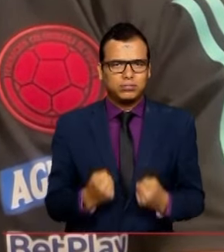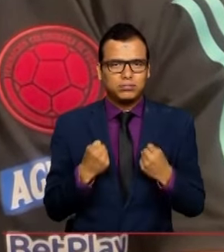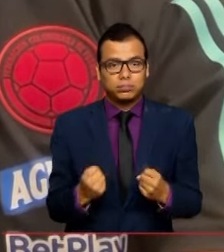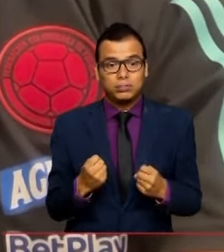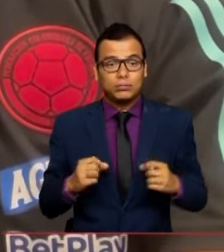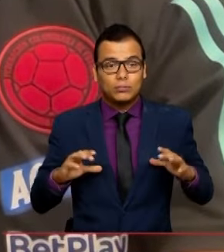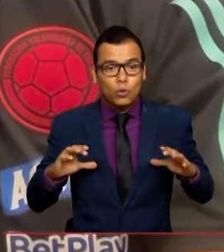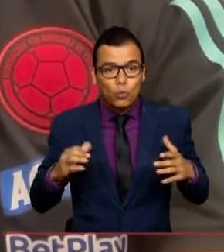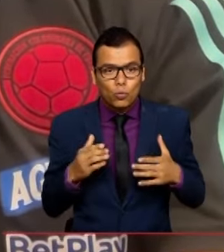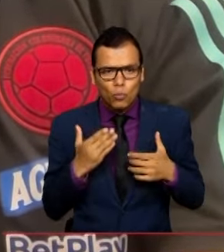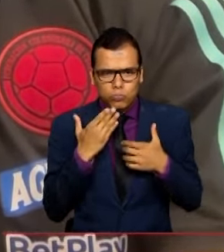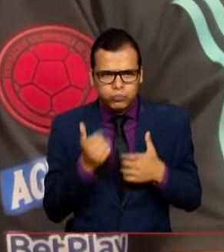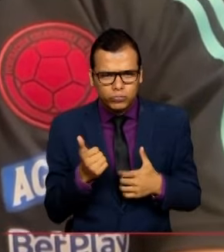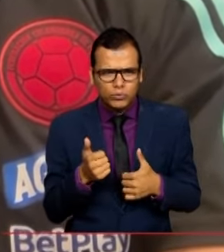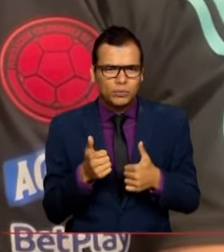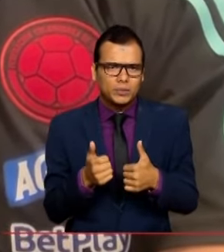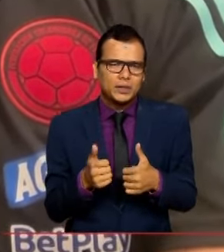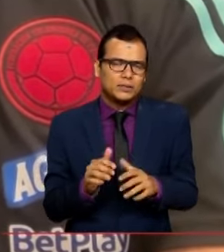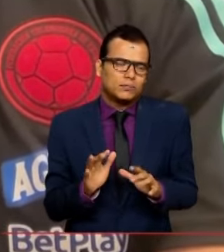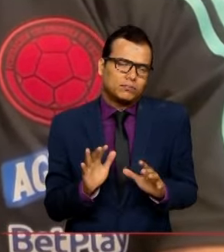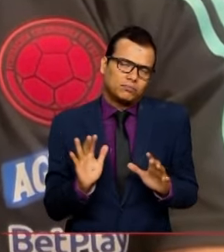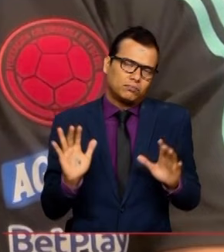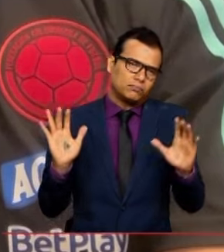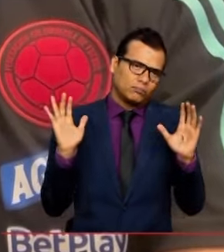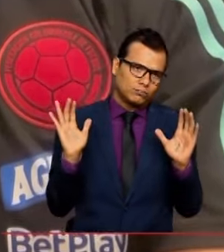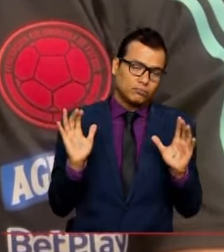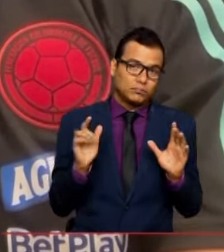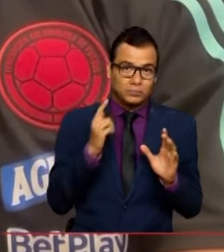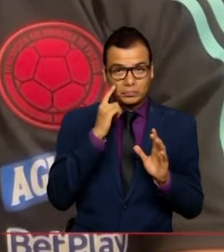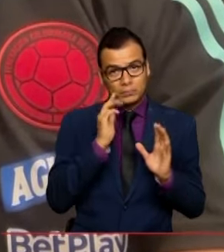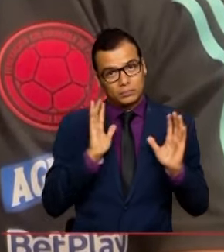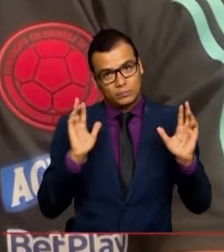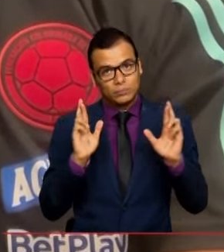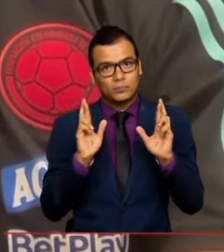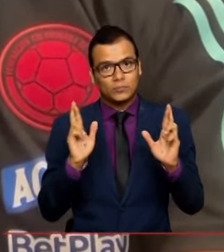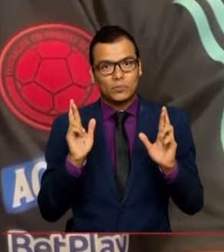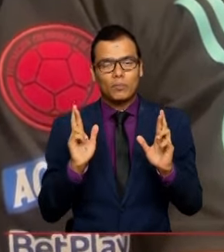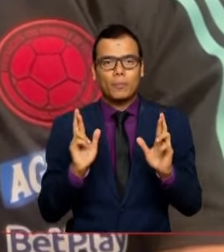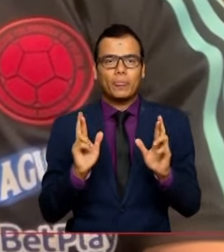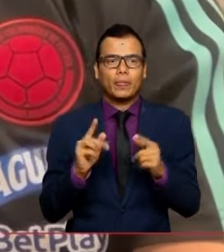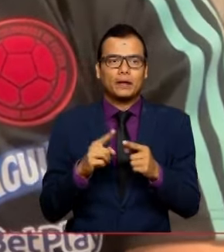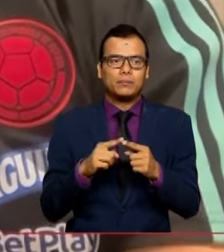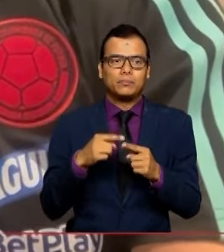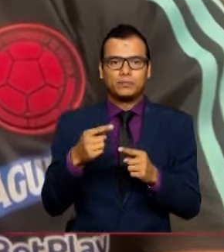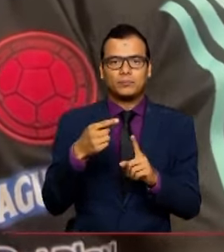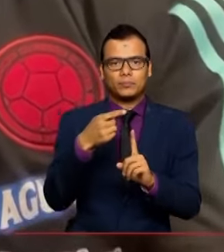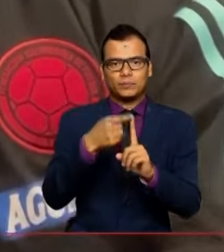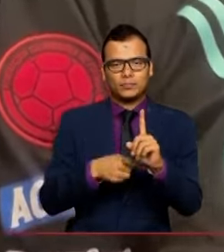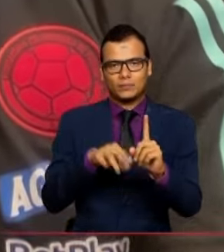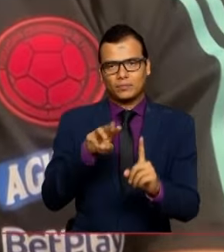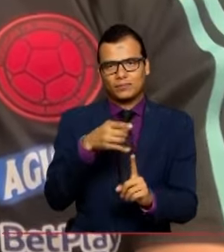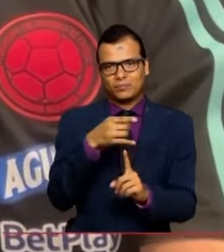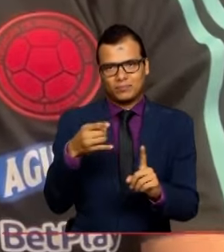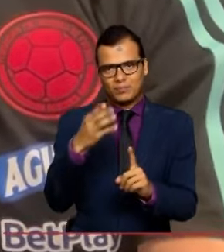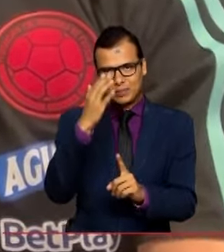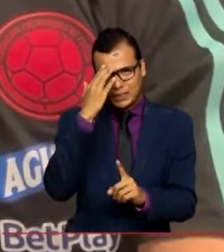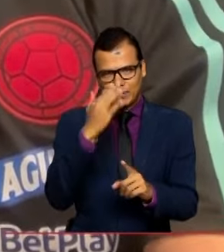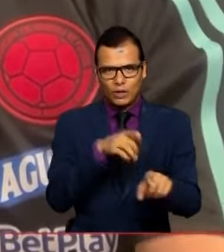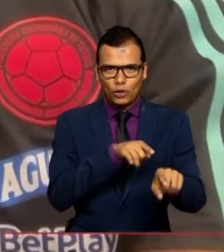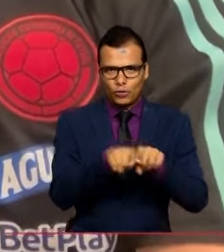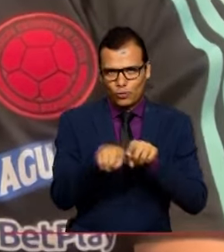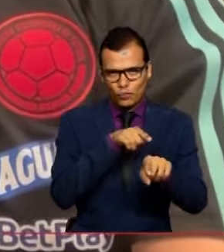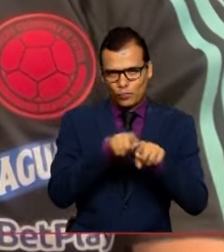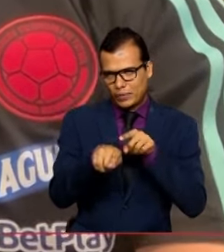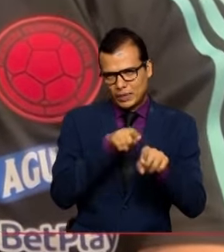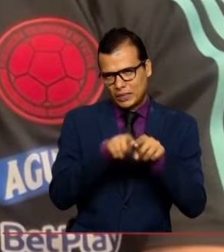equipo. Así que bueno, pero esperamos retomarlo de la mejor manera en marzo, en la fecha FIFA